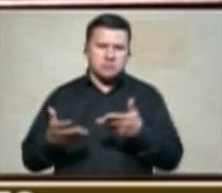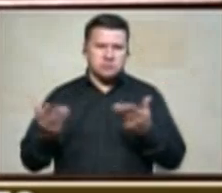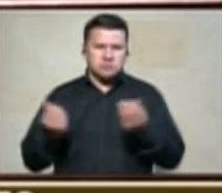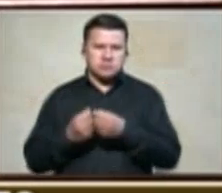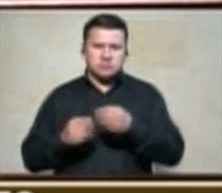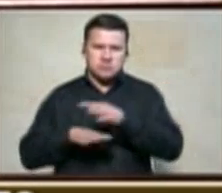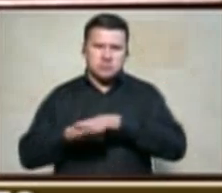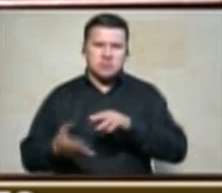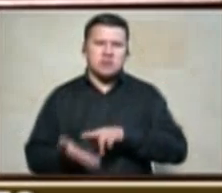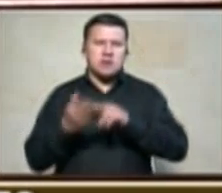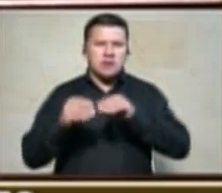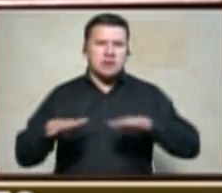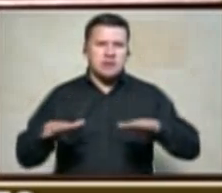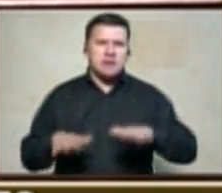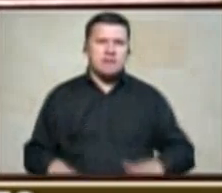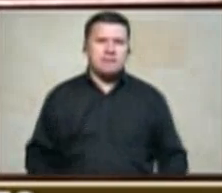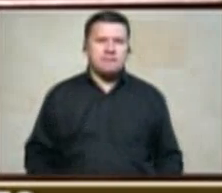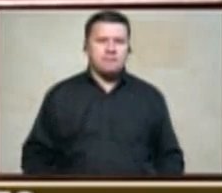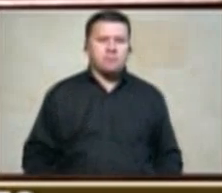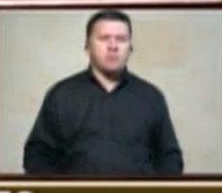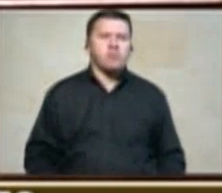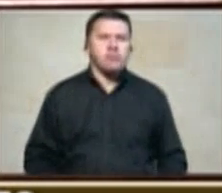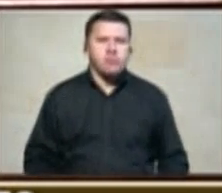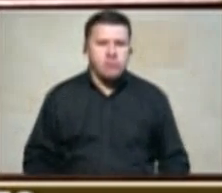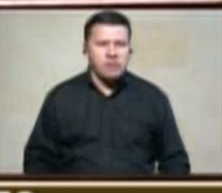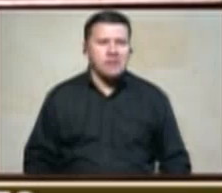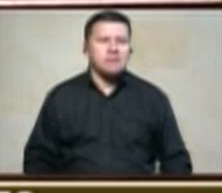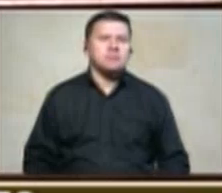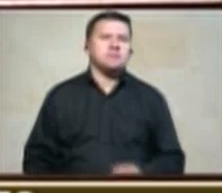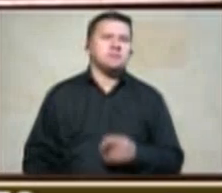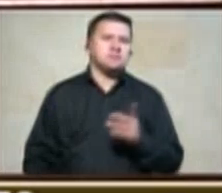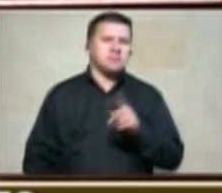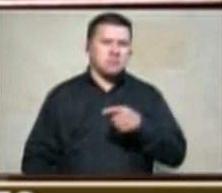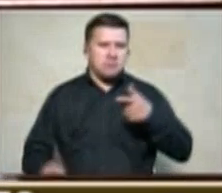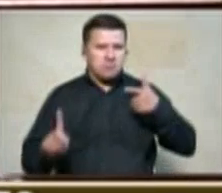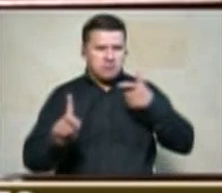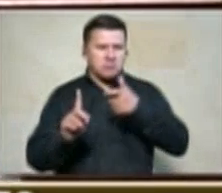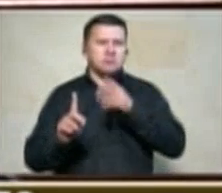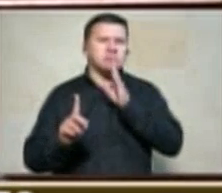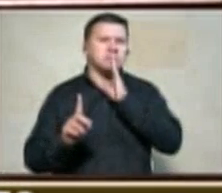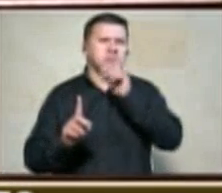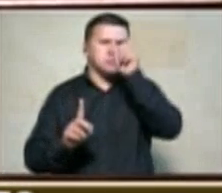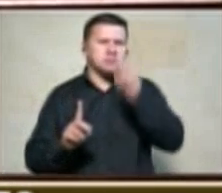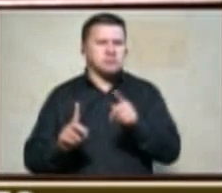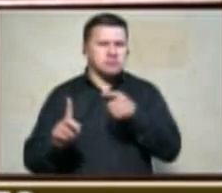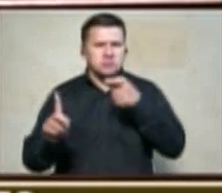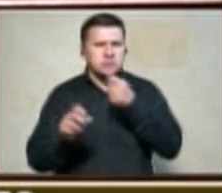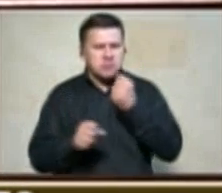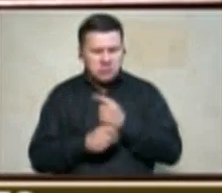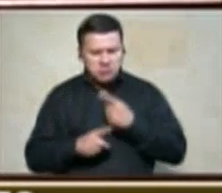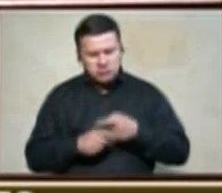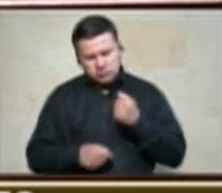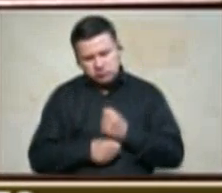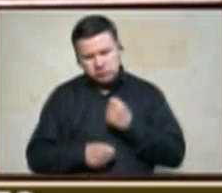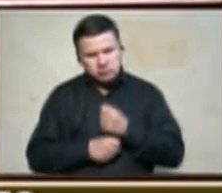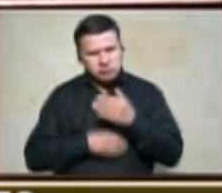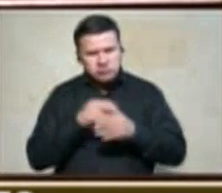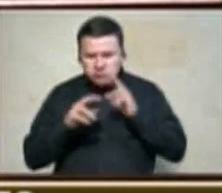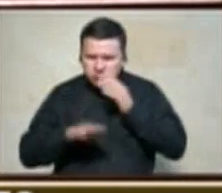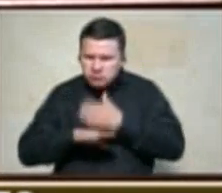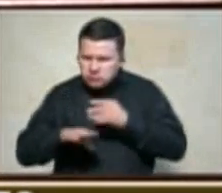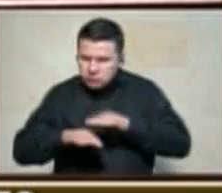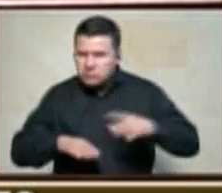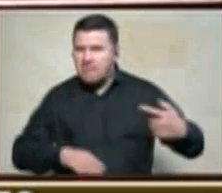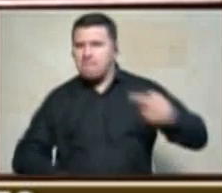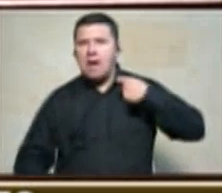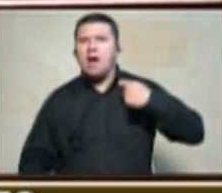de restitución de tierras. Y tenemos un caso de un homicidio a una persona que trabajaba en el proceso restitutivo